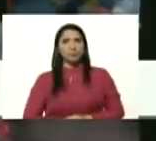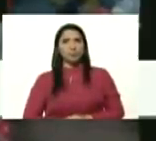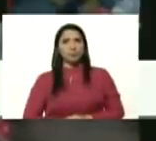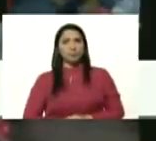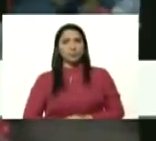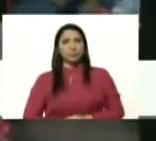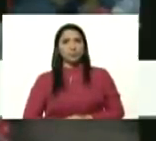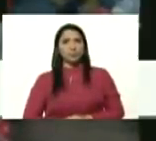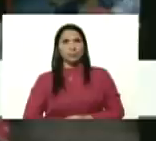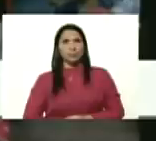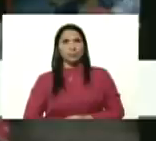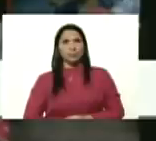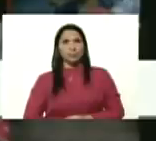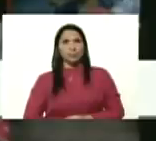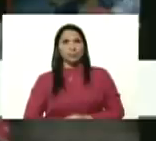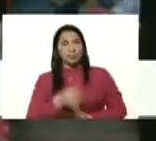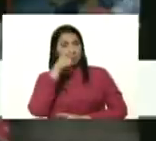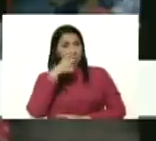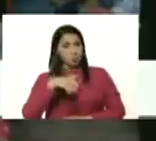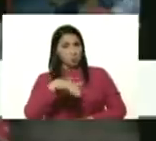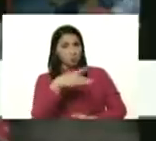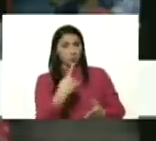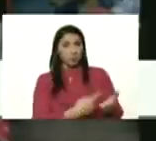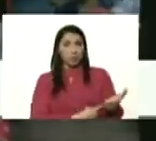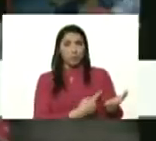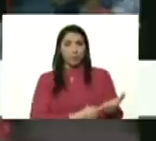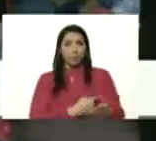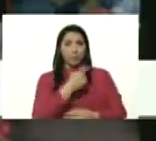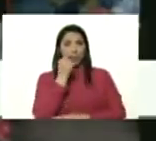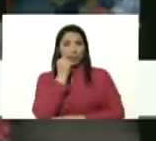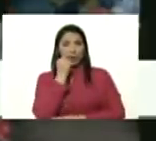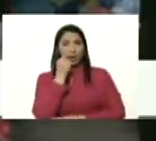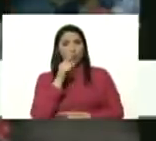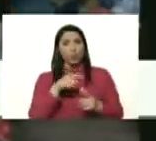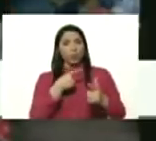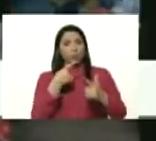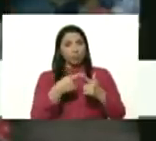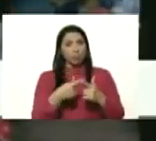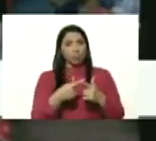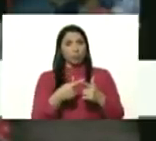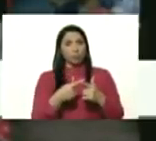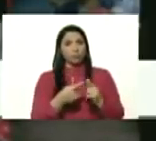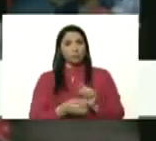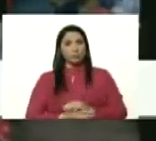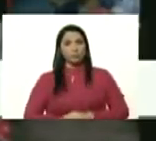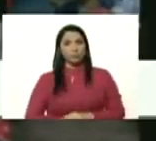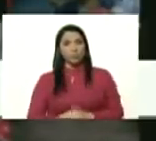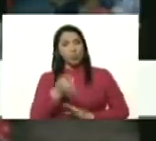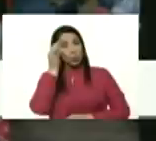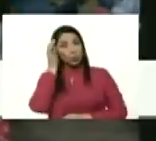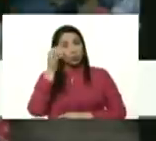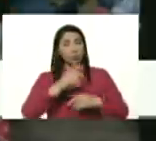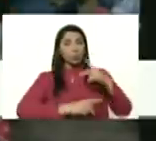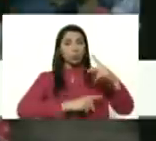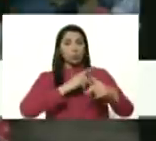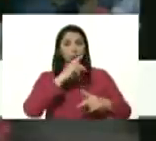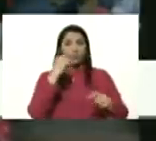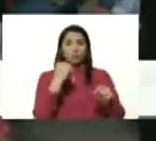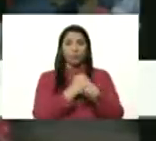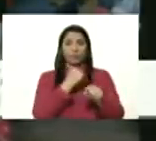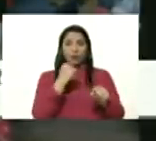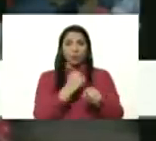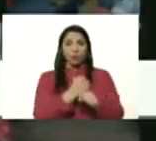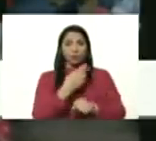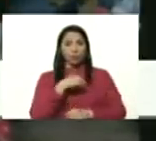pueblo y a los pueblos hermanos. En ese sentido, los consejos productivos de trabajadores hemos